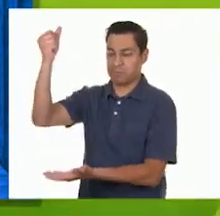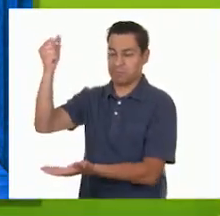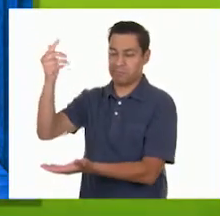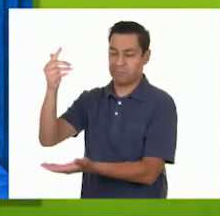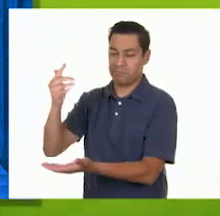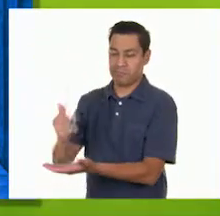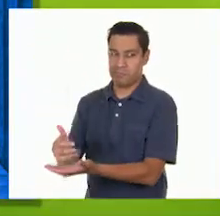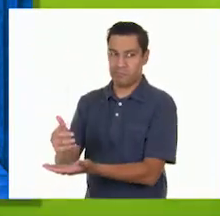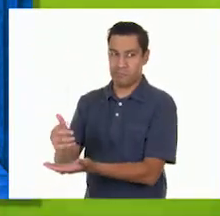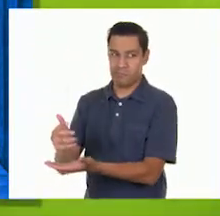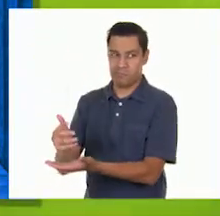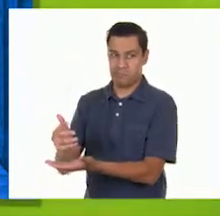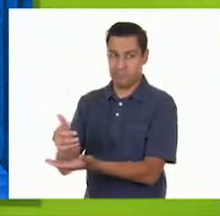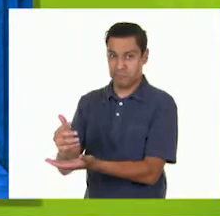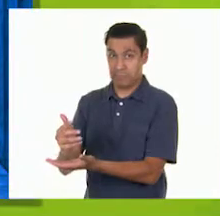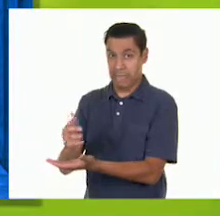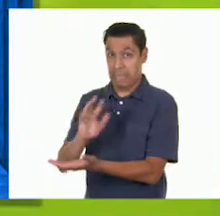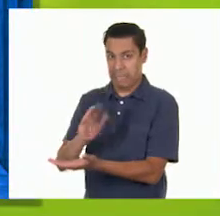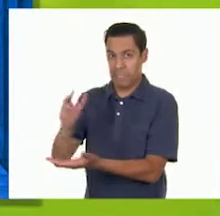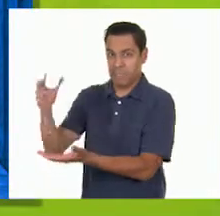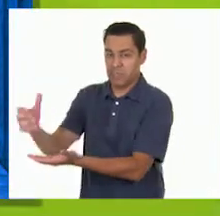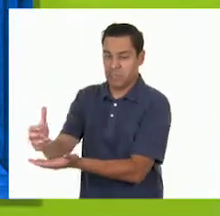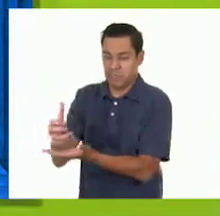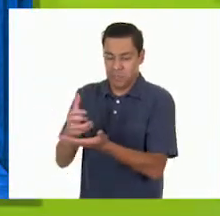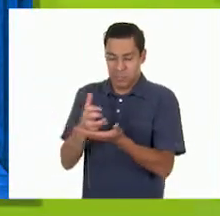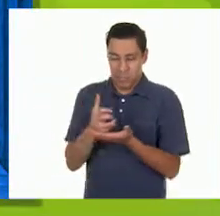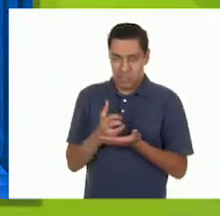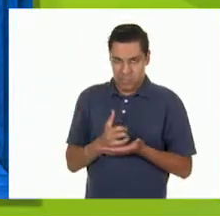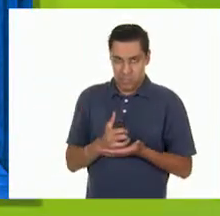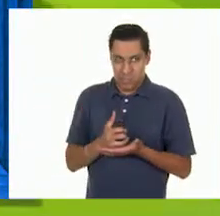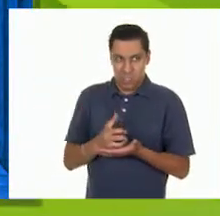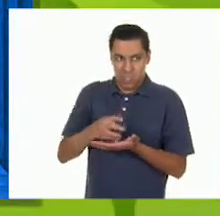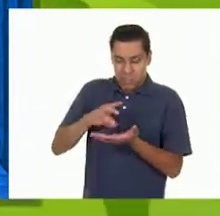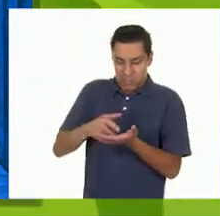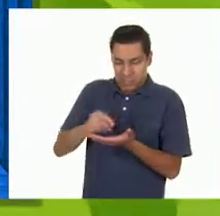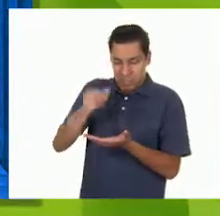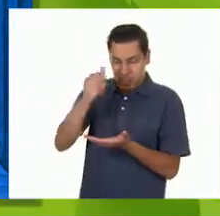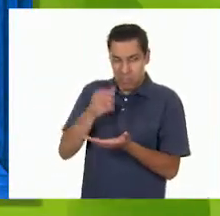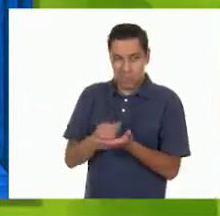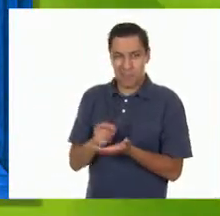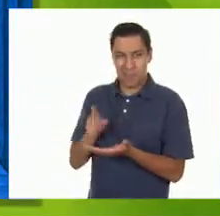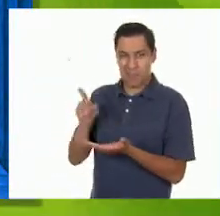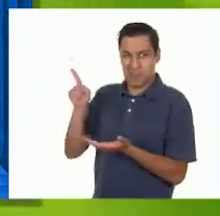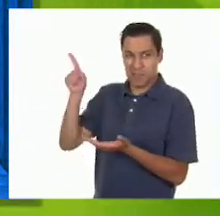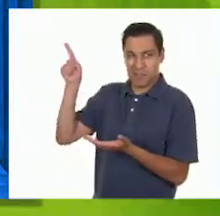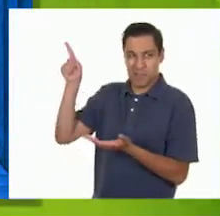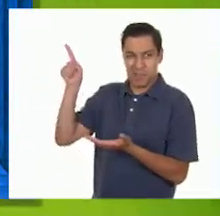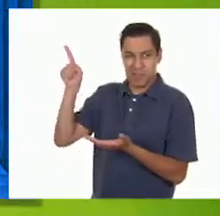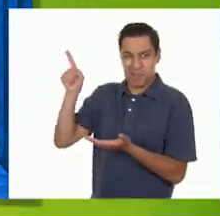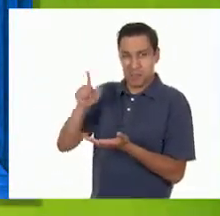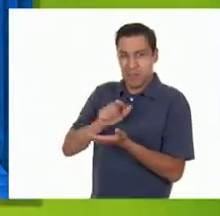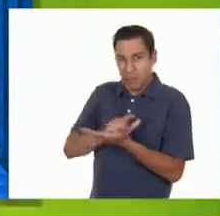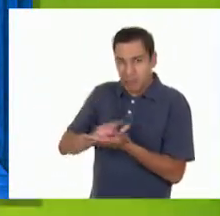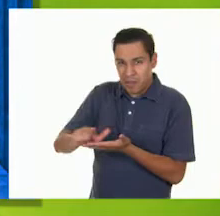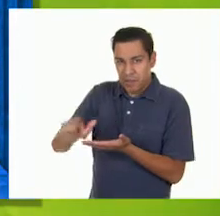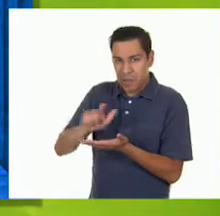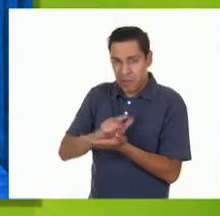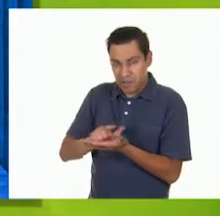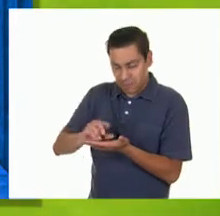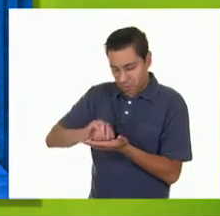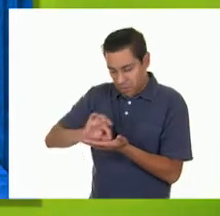aquel maíz ya suave y tierno el lista mal lo lavaba y le quitaba el pellejo